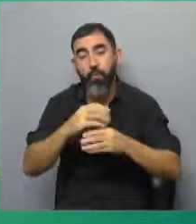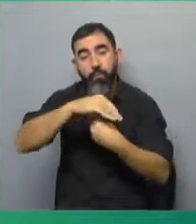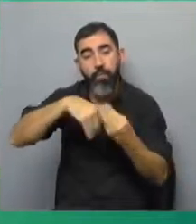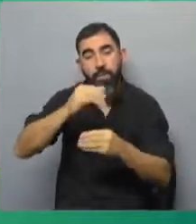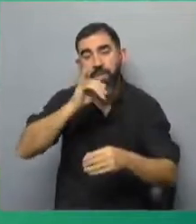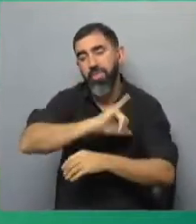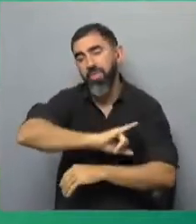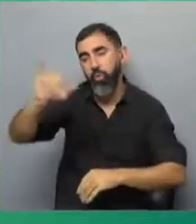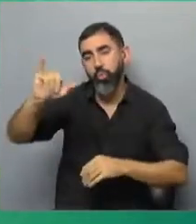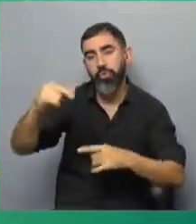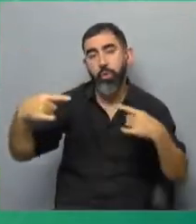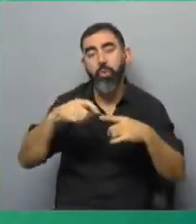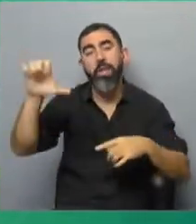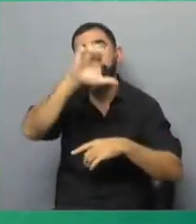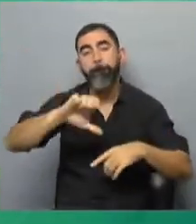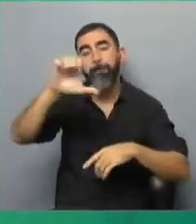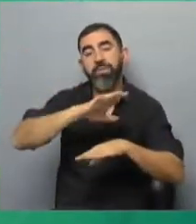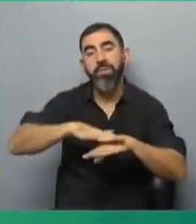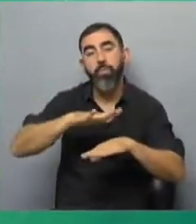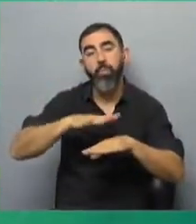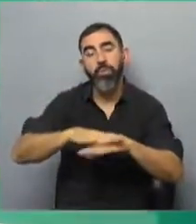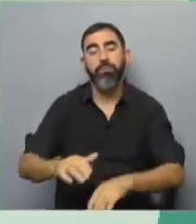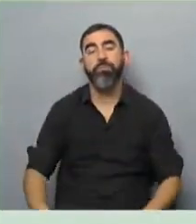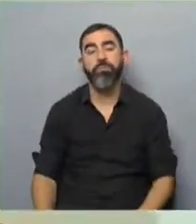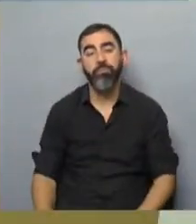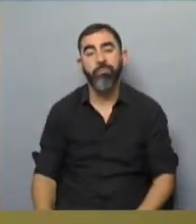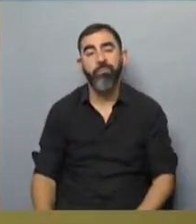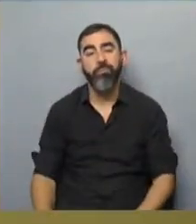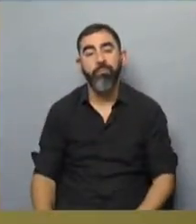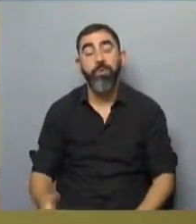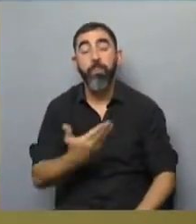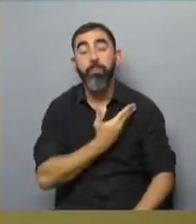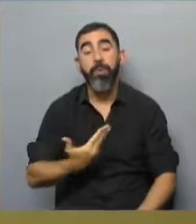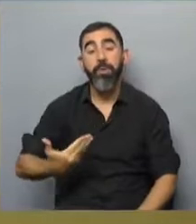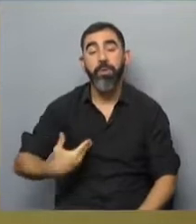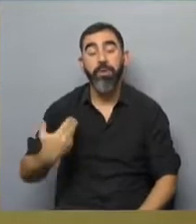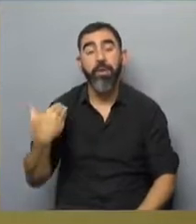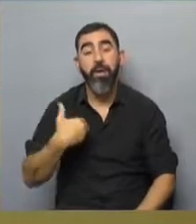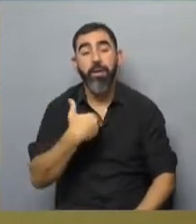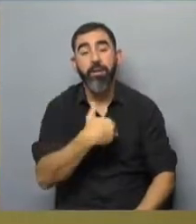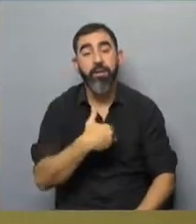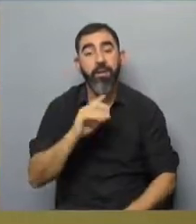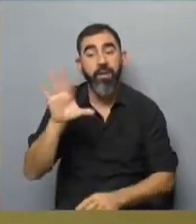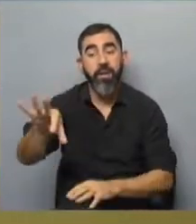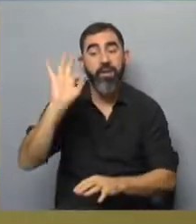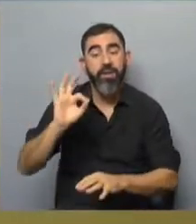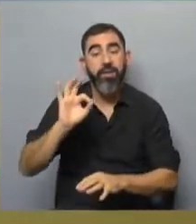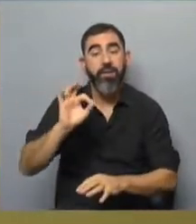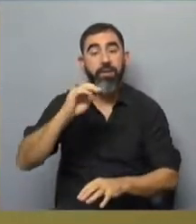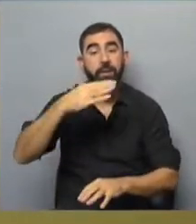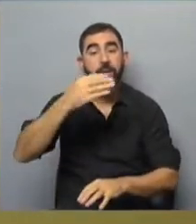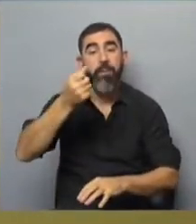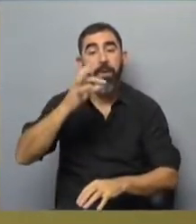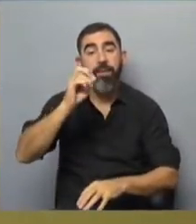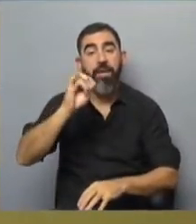presentará denuncia contra la empresa en la fiscalía. El presidente de Argentina designó a Silvina